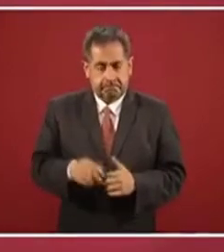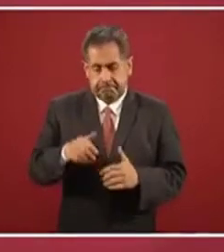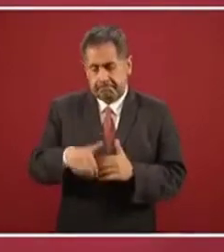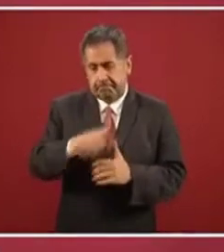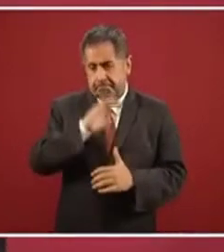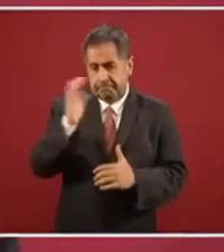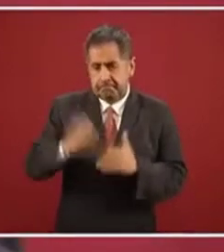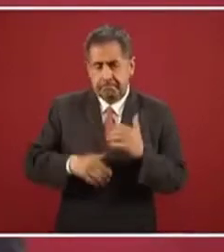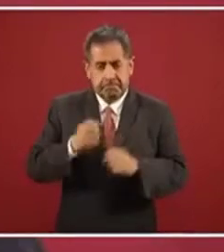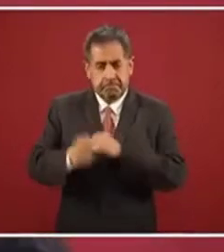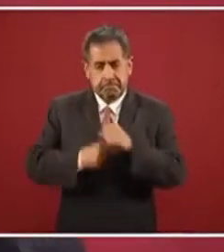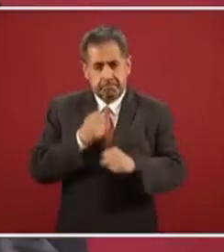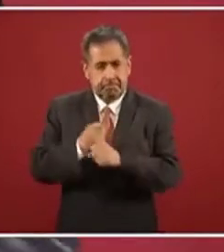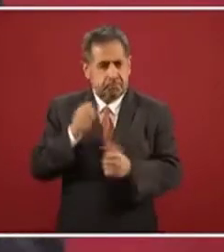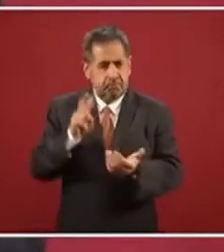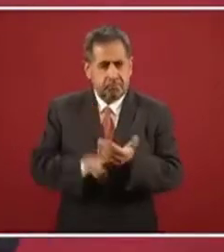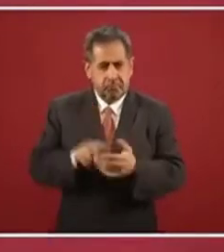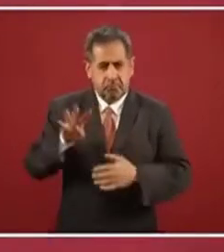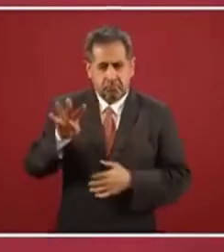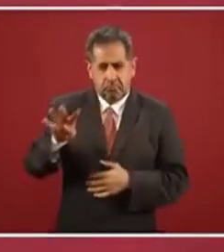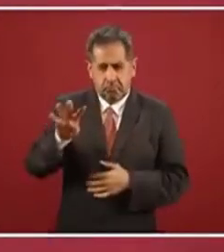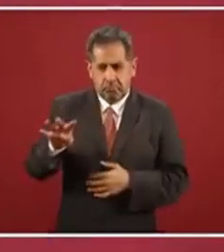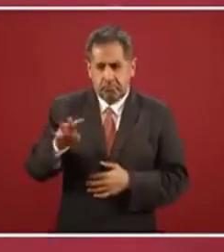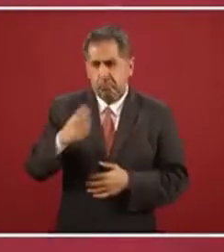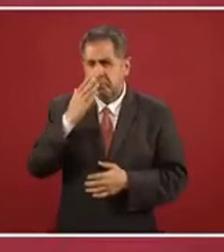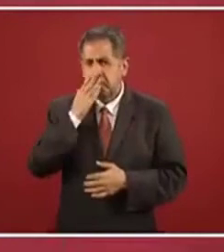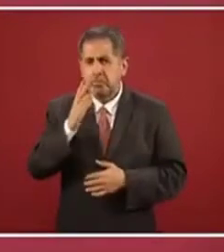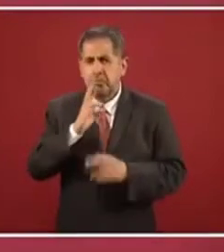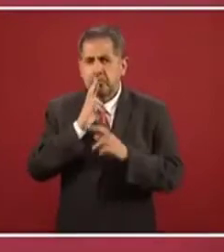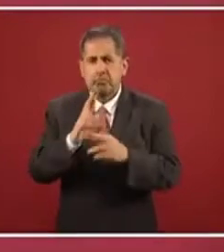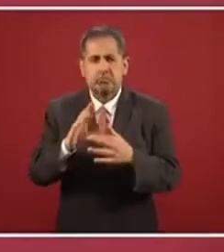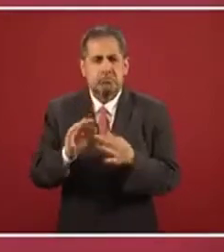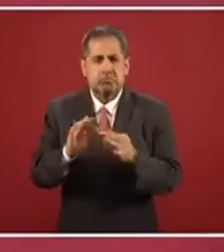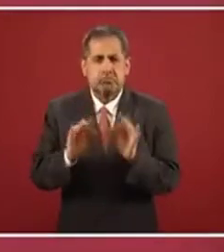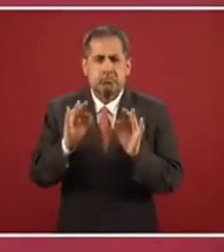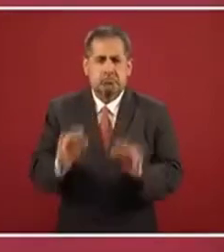concluyendo este 2019 con muy buenos resultados,